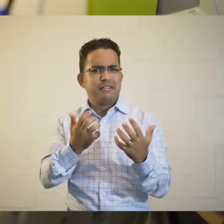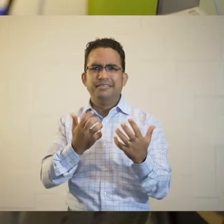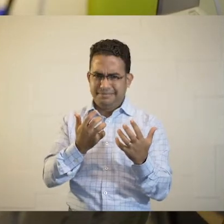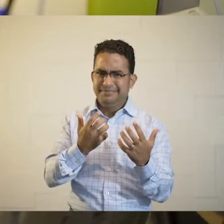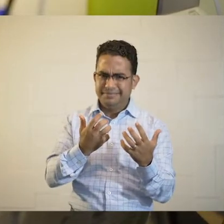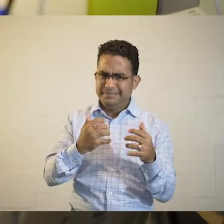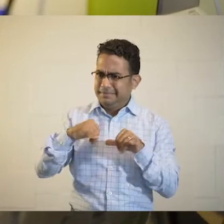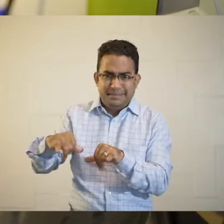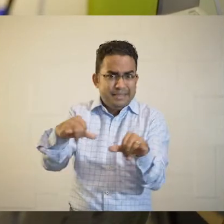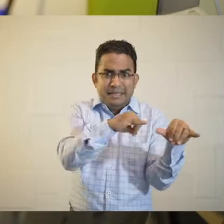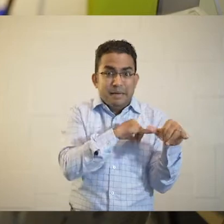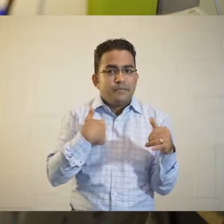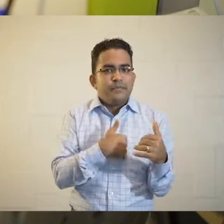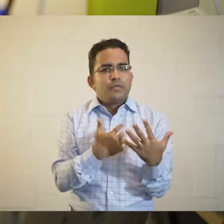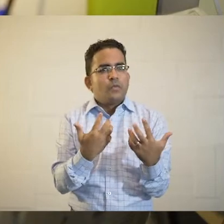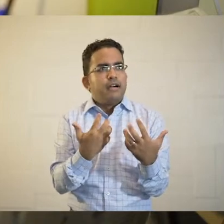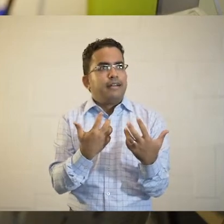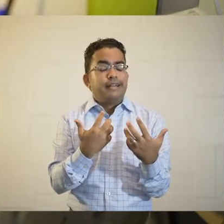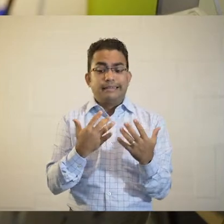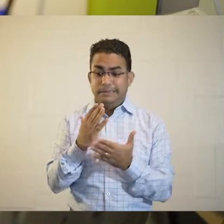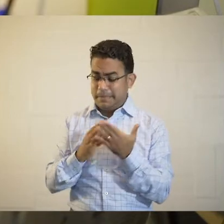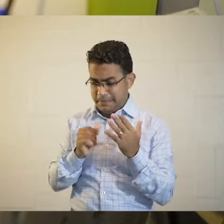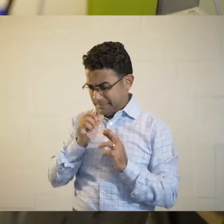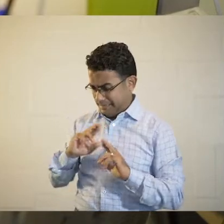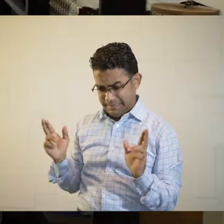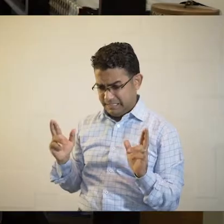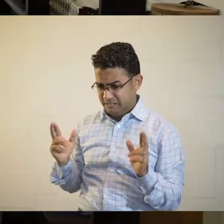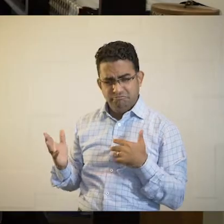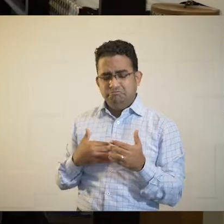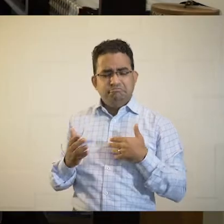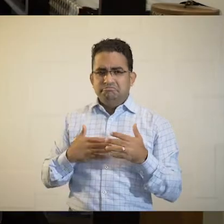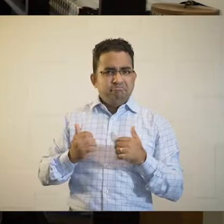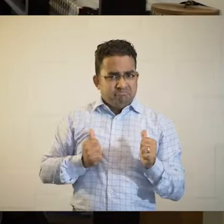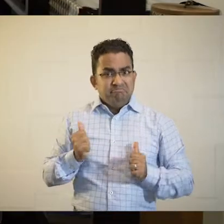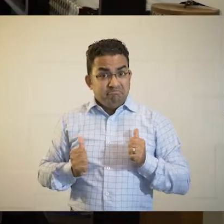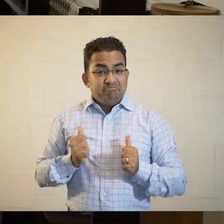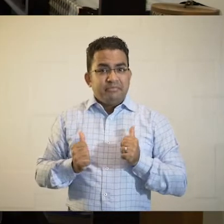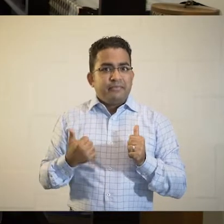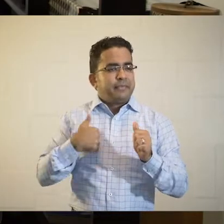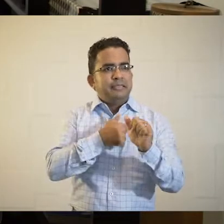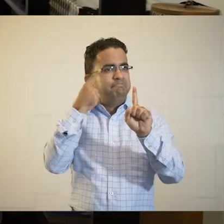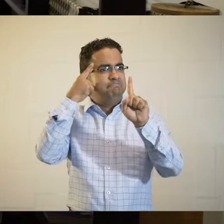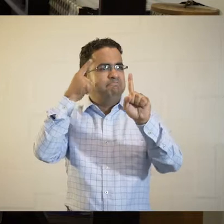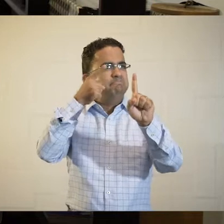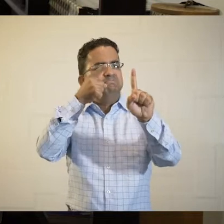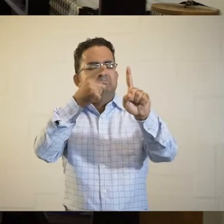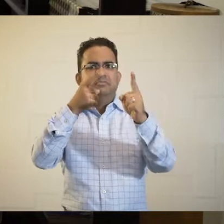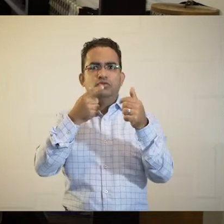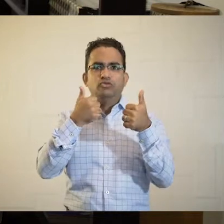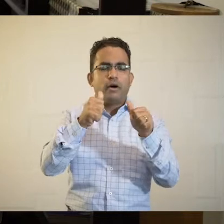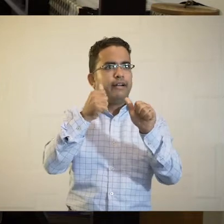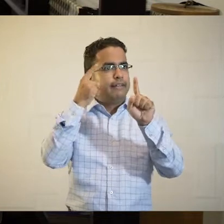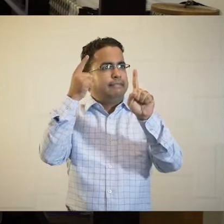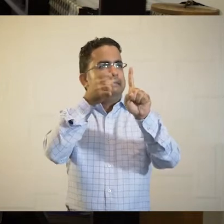deseos de lograr cosas en las cuales no estamos capacitados. Y muchas veces perseguimos los sueños de una